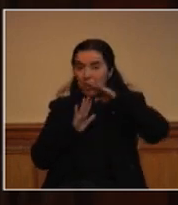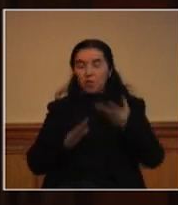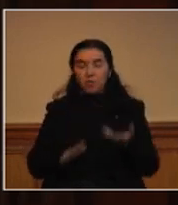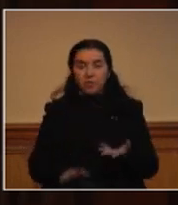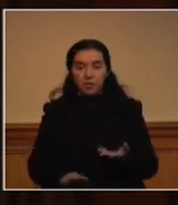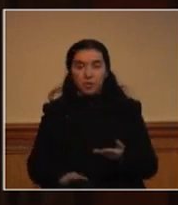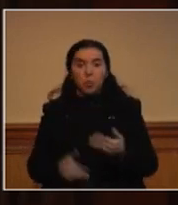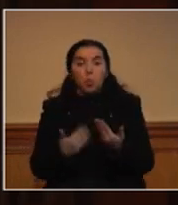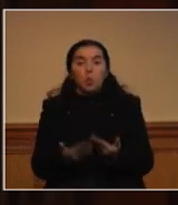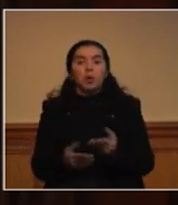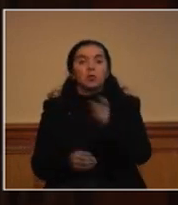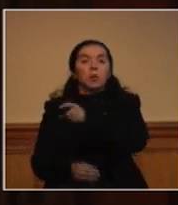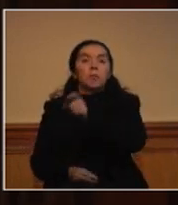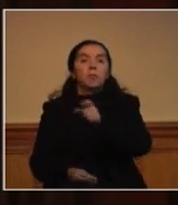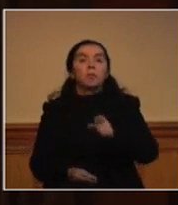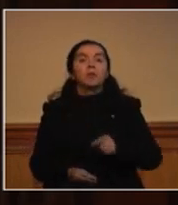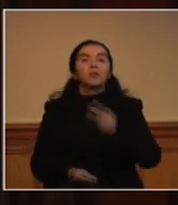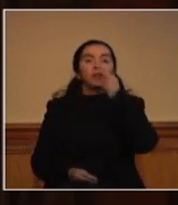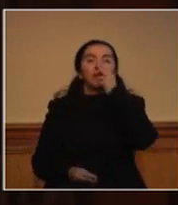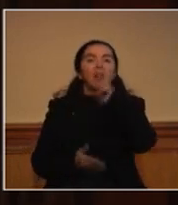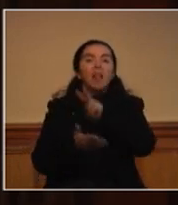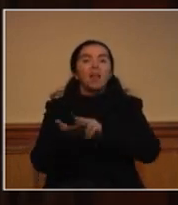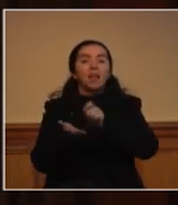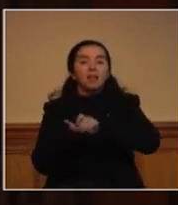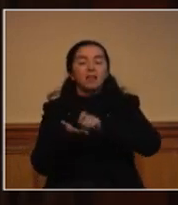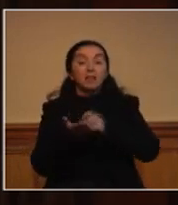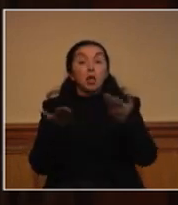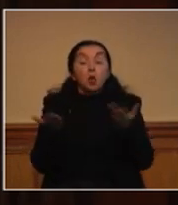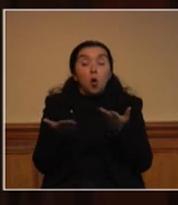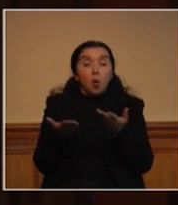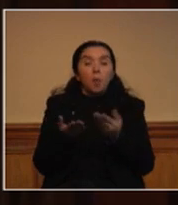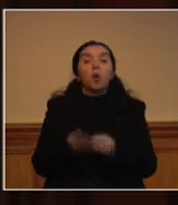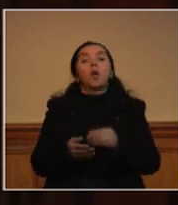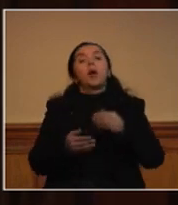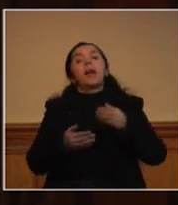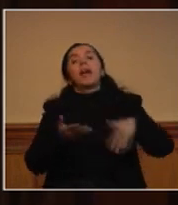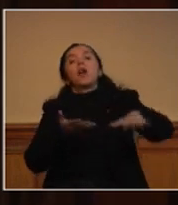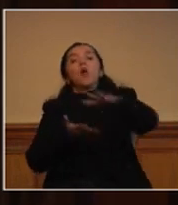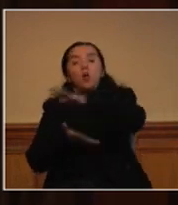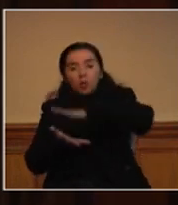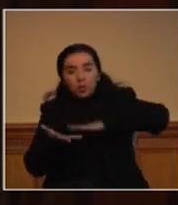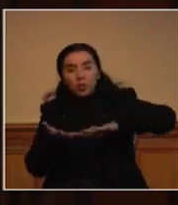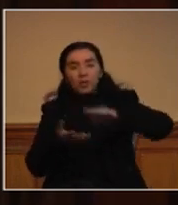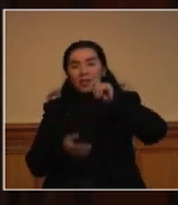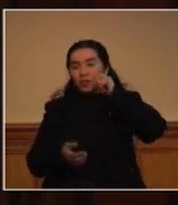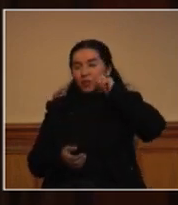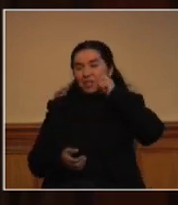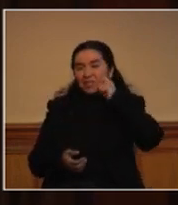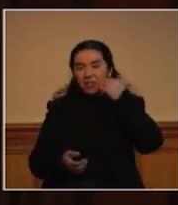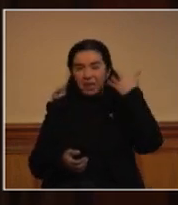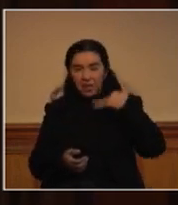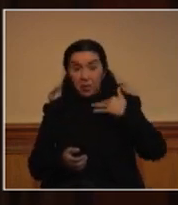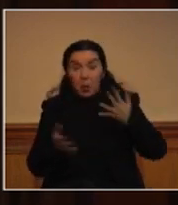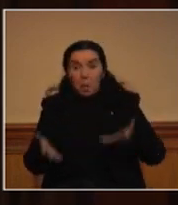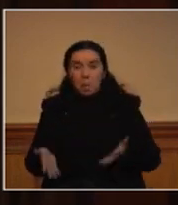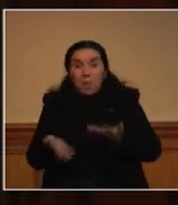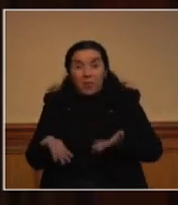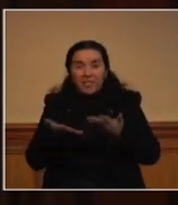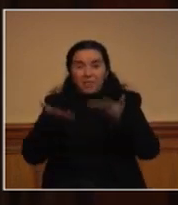Por eso las personas aprenden a leer y a escribir leyendo y escribiendo en contextos significativos y